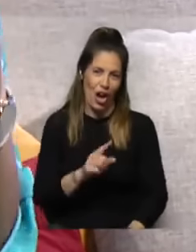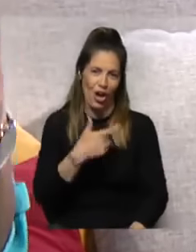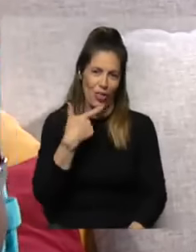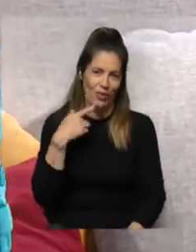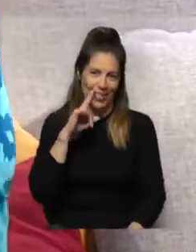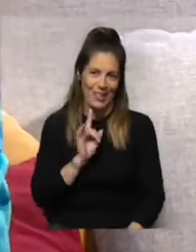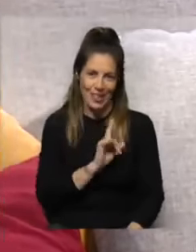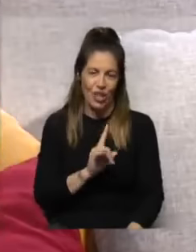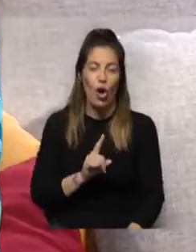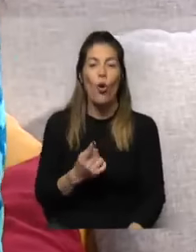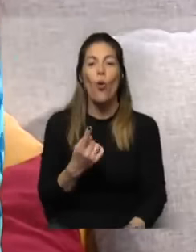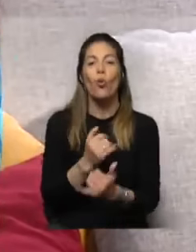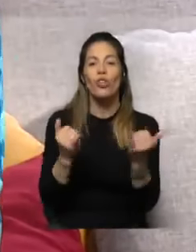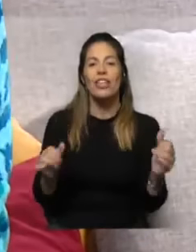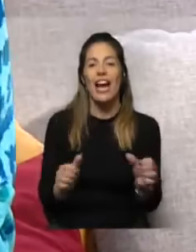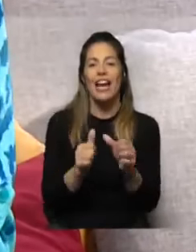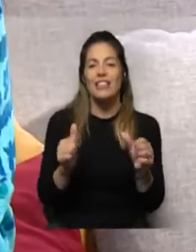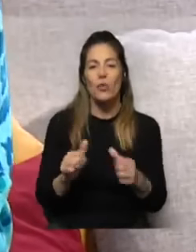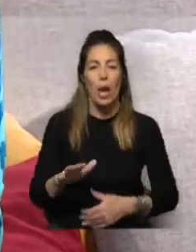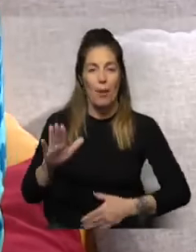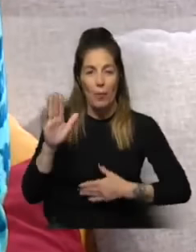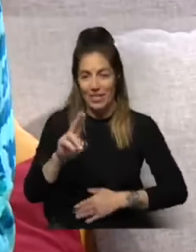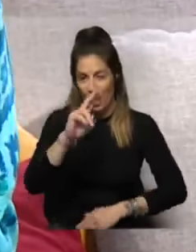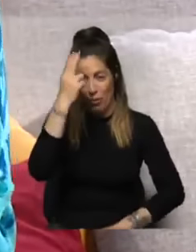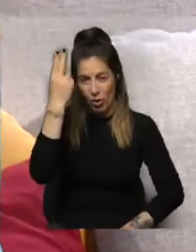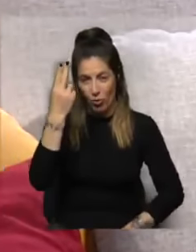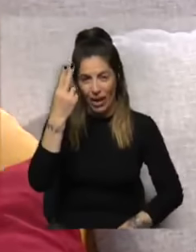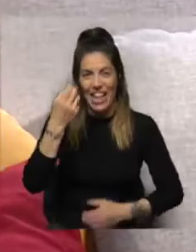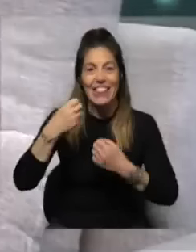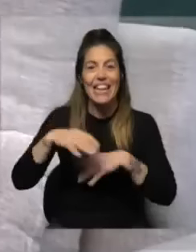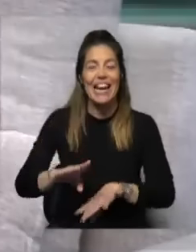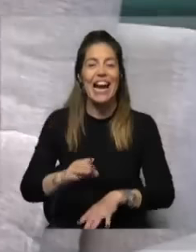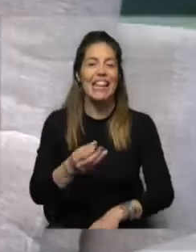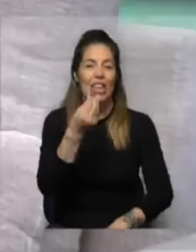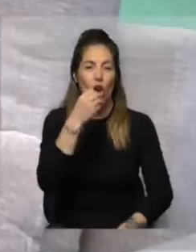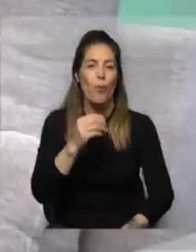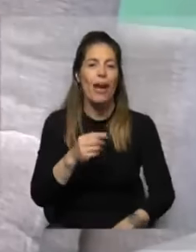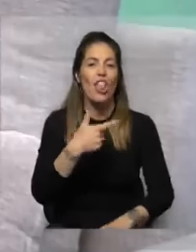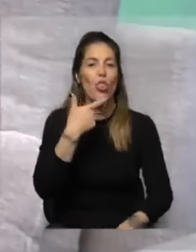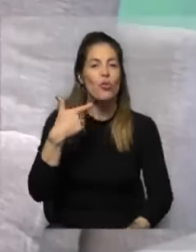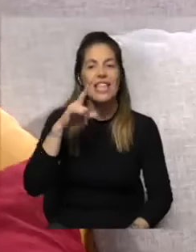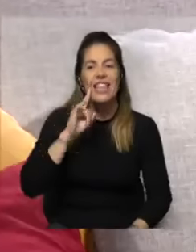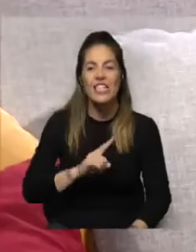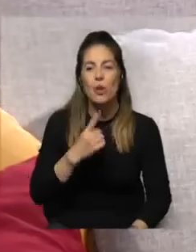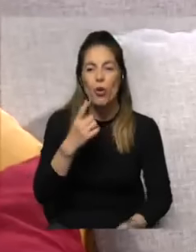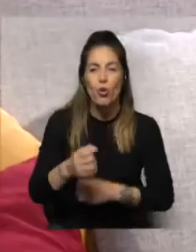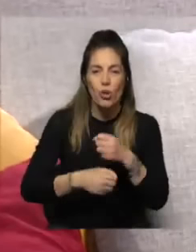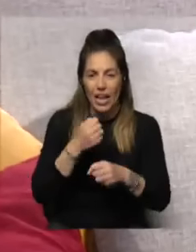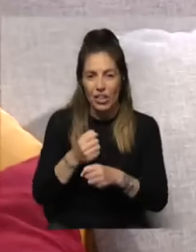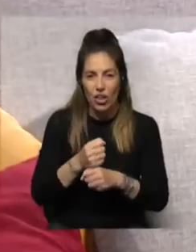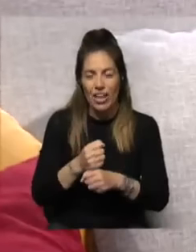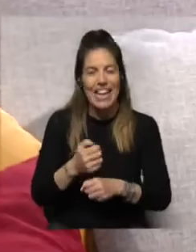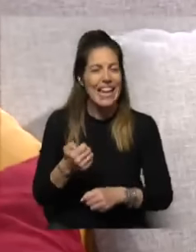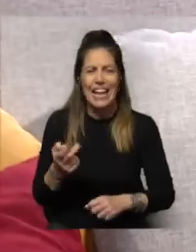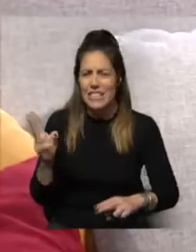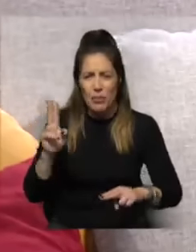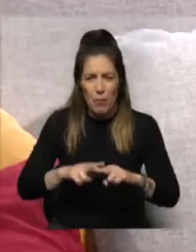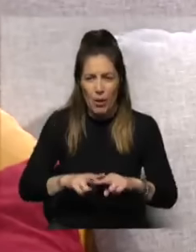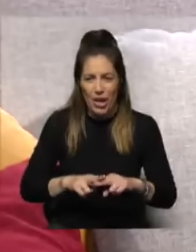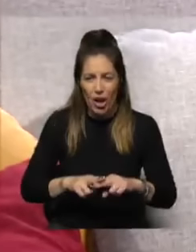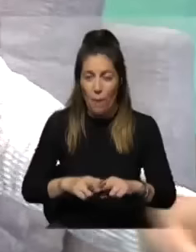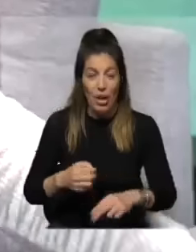muchas cosas, dejar de comer dulce de leche un año. Casi me muero. casi me muero. Lo valía, ¿no? Porque le ganamos a